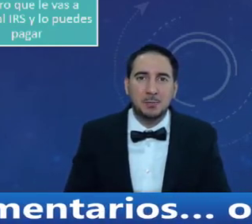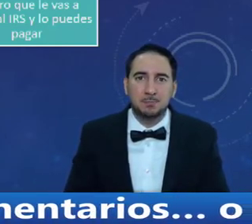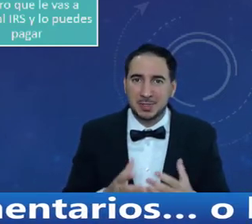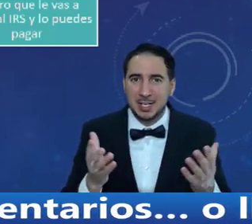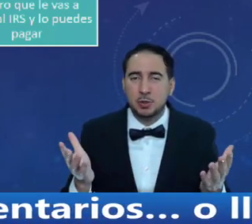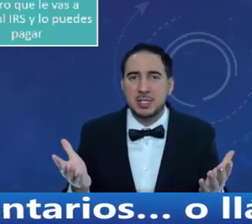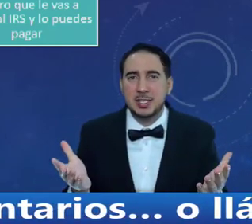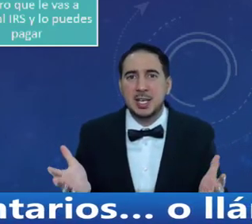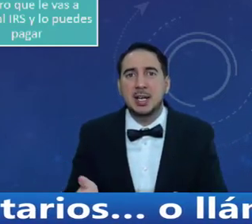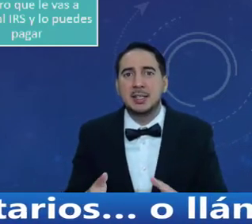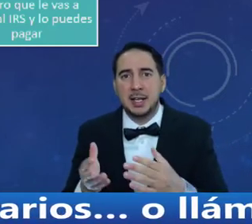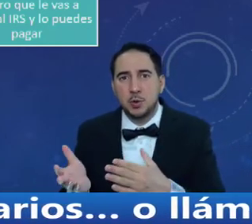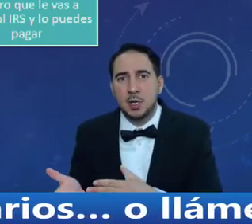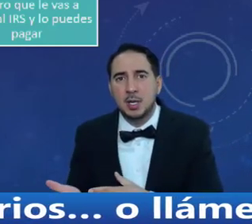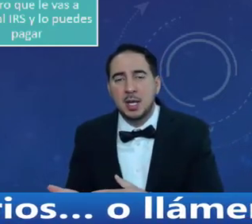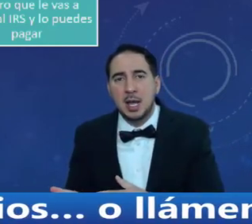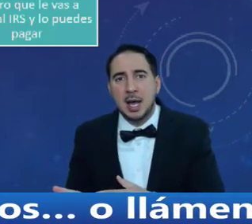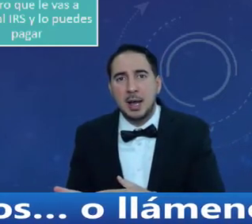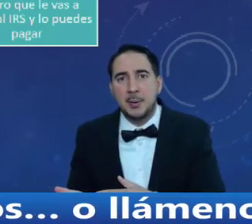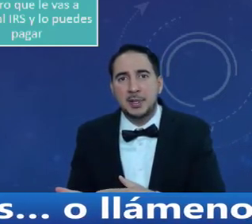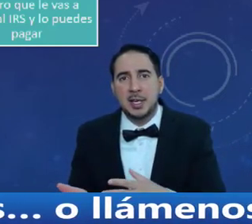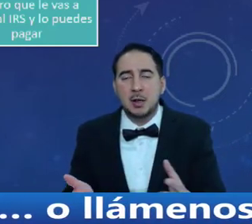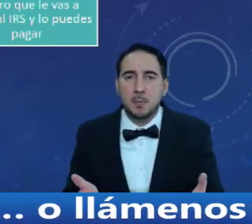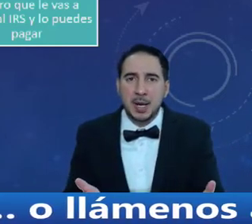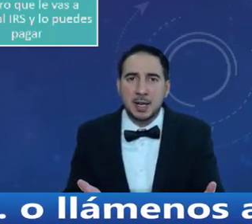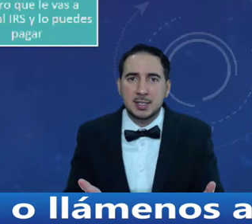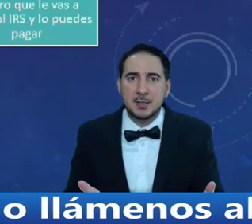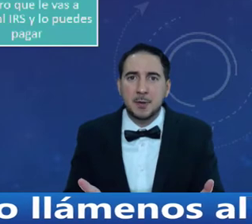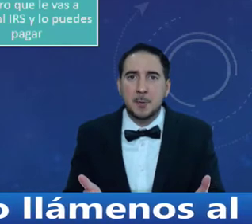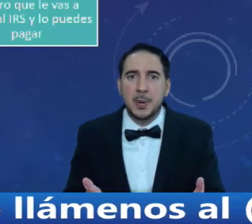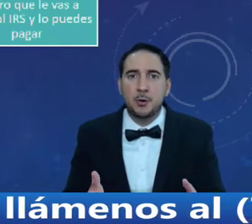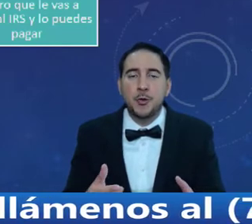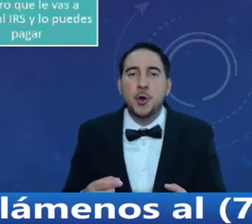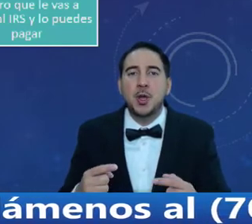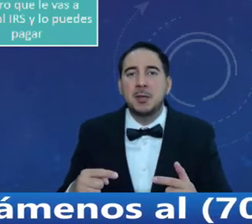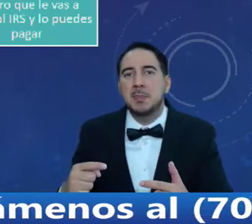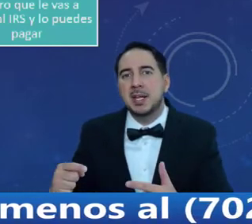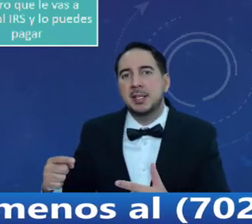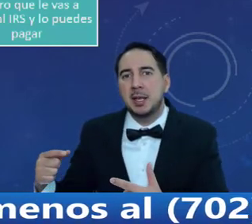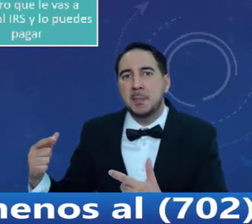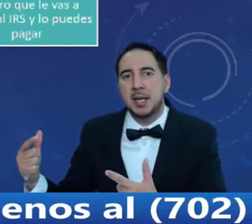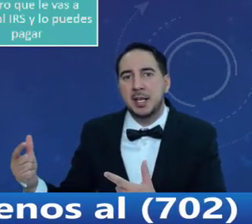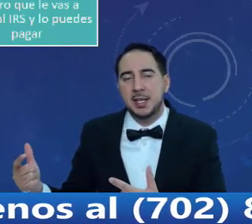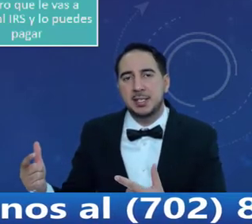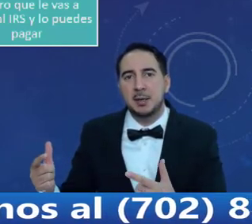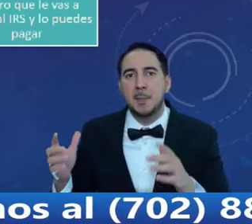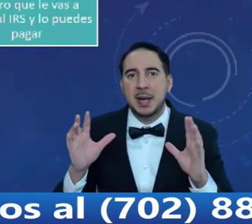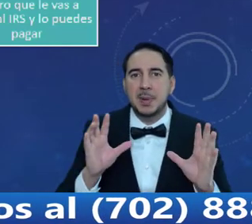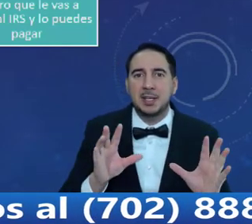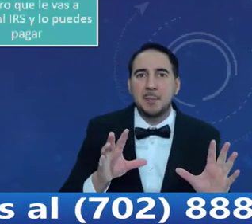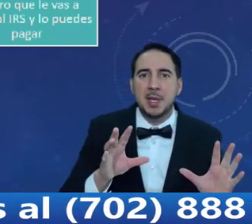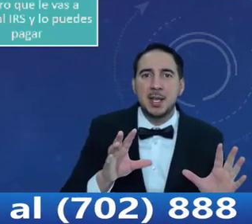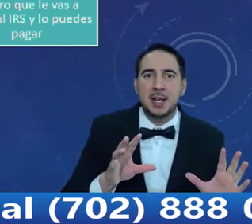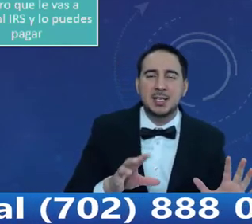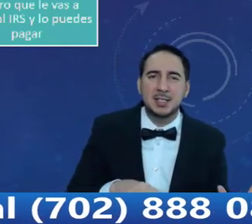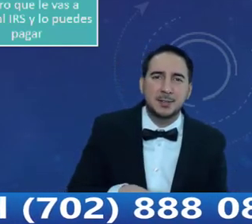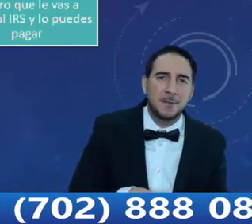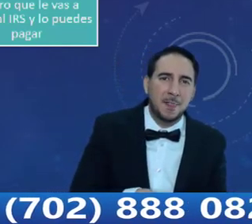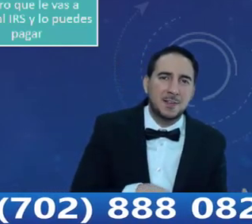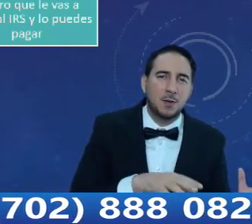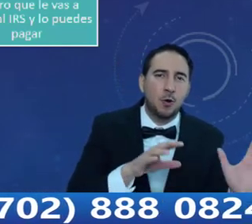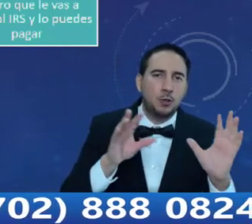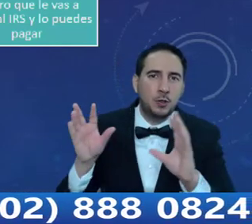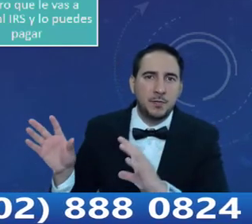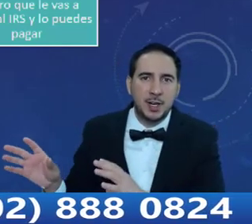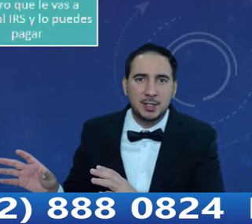tienen su licencia, te ayudan a vender y a comprar casas, pero no inviertes en bienes y raíces. Para invertir en bienes y raíces